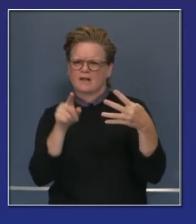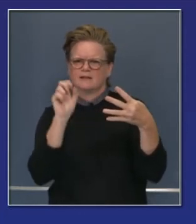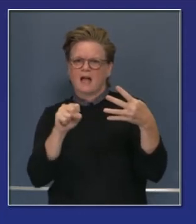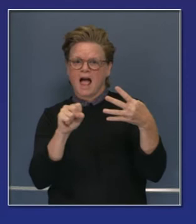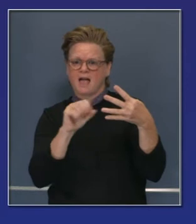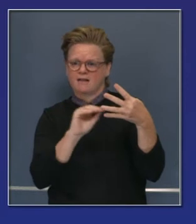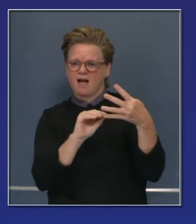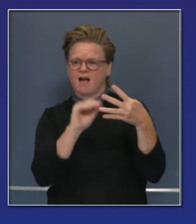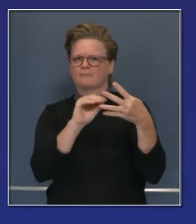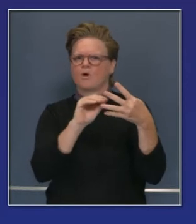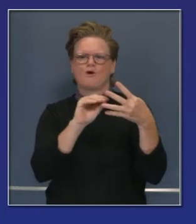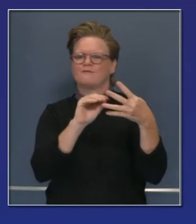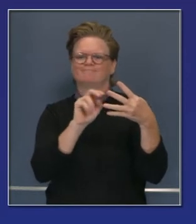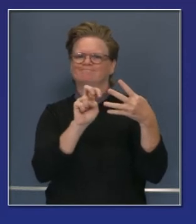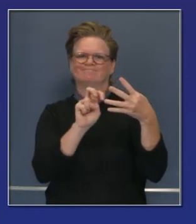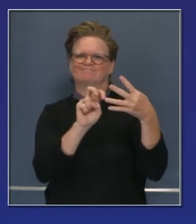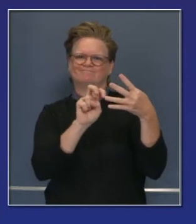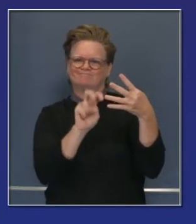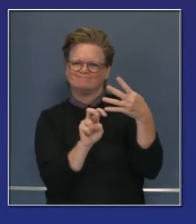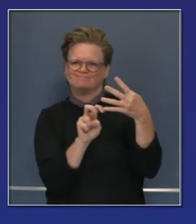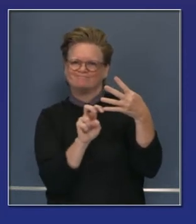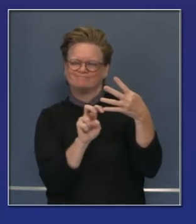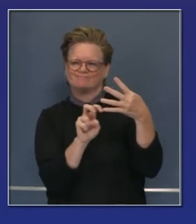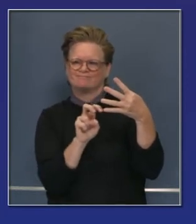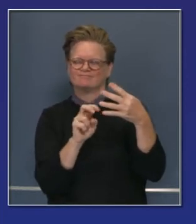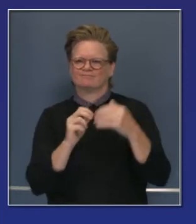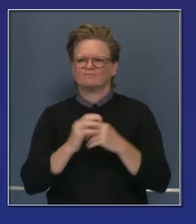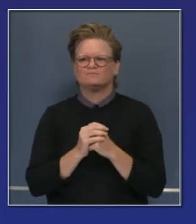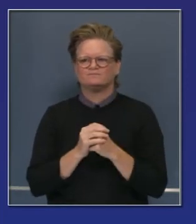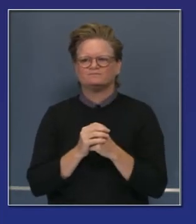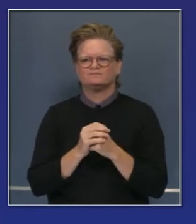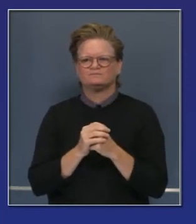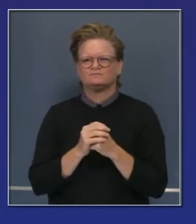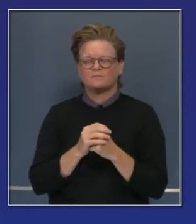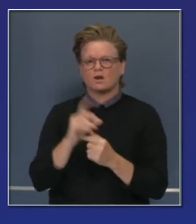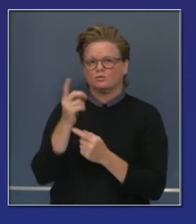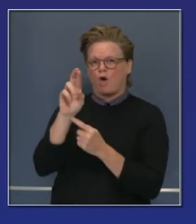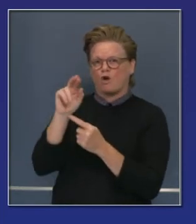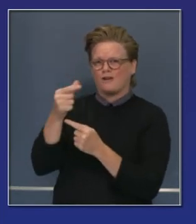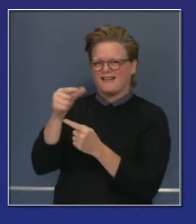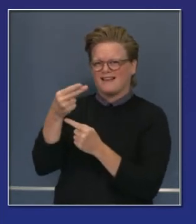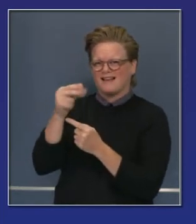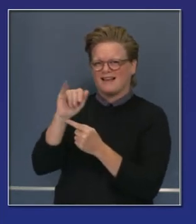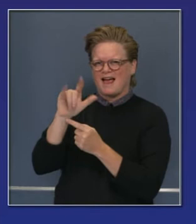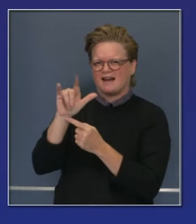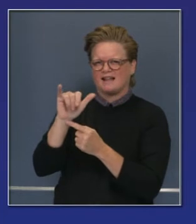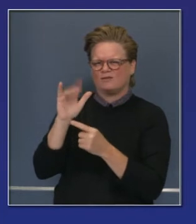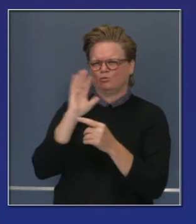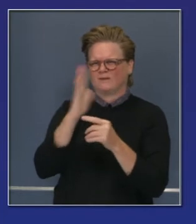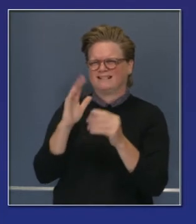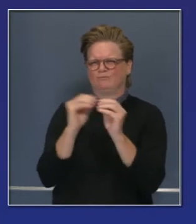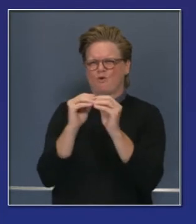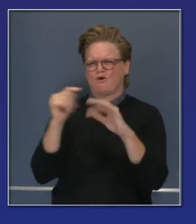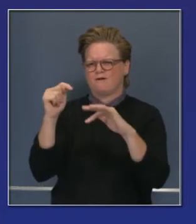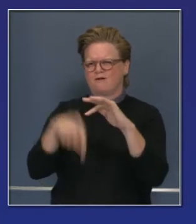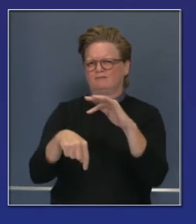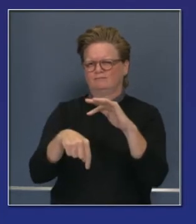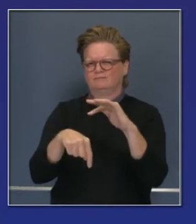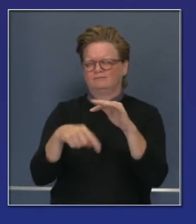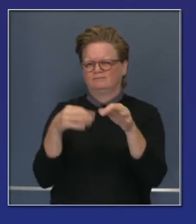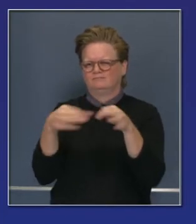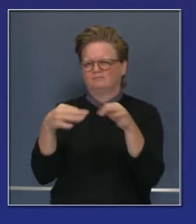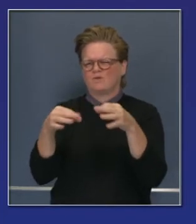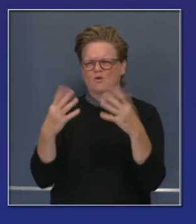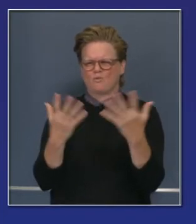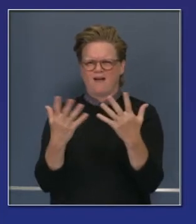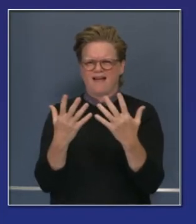niveles distintos que vamos a resaltar para ustedes hoy. El doctor Galli también hablará de esto. También otra consideración